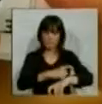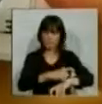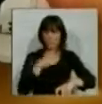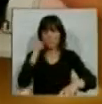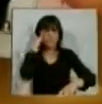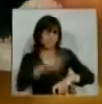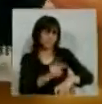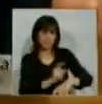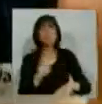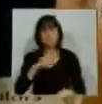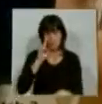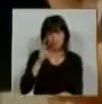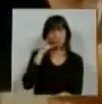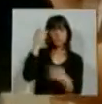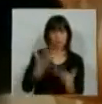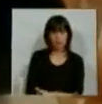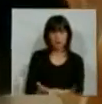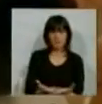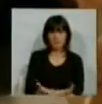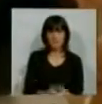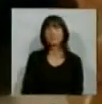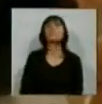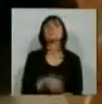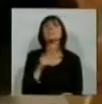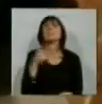LCD. Ahí estamos viendo un smartwatch